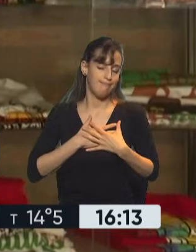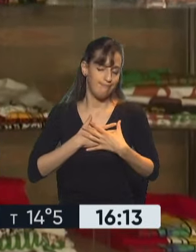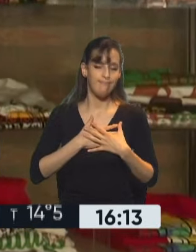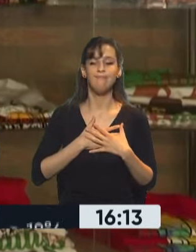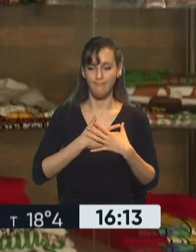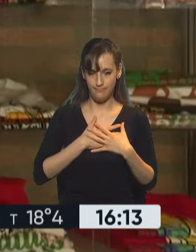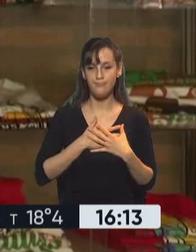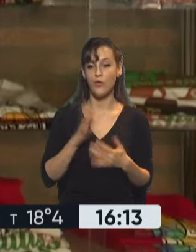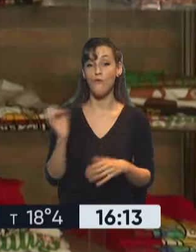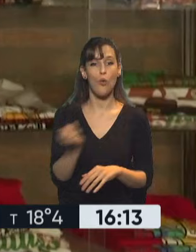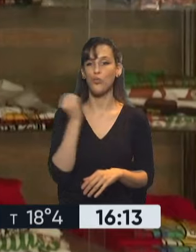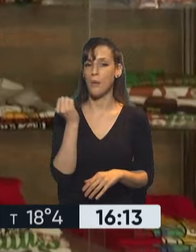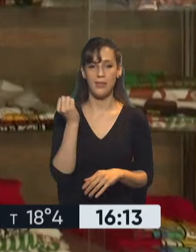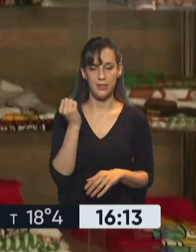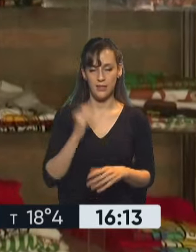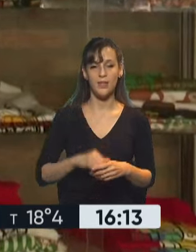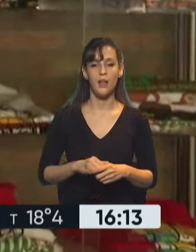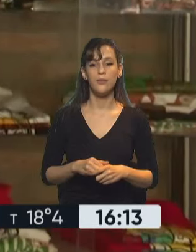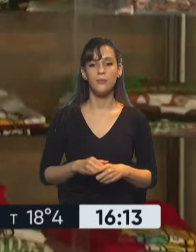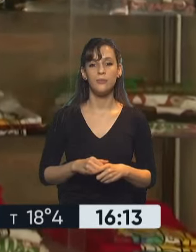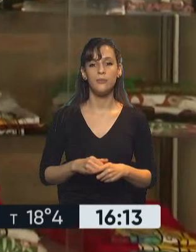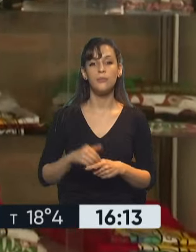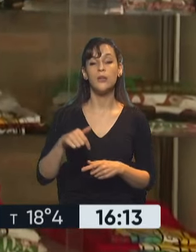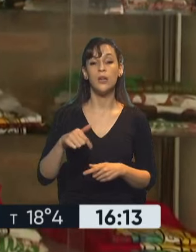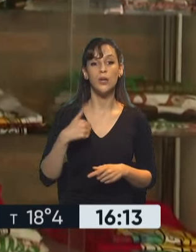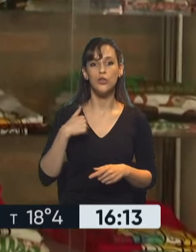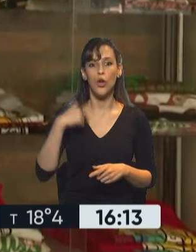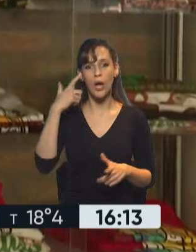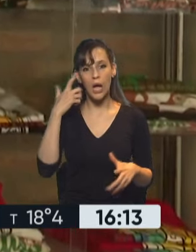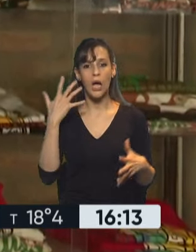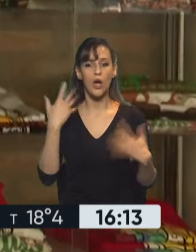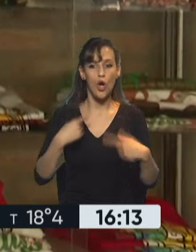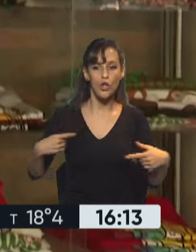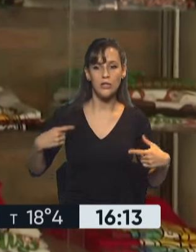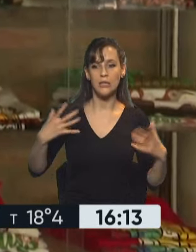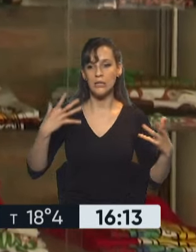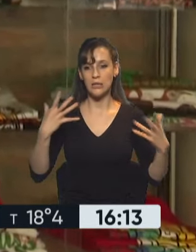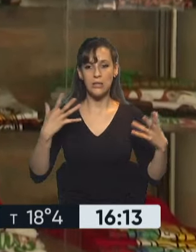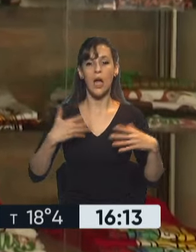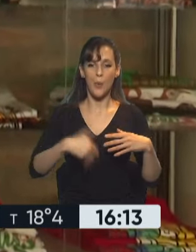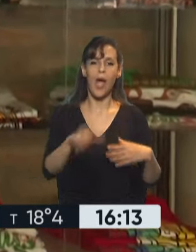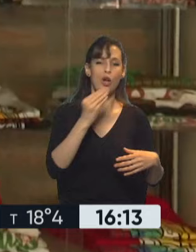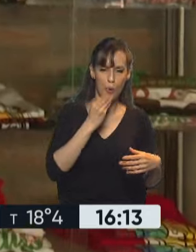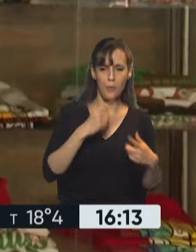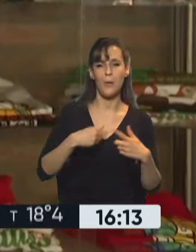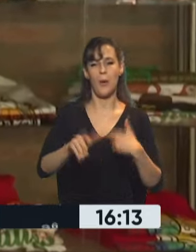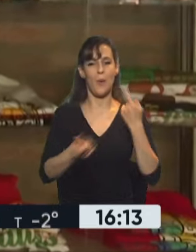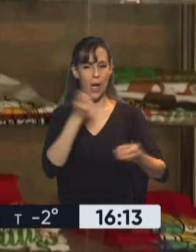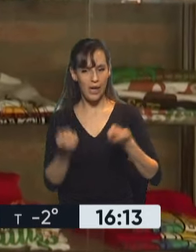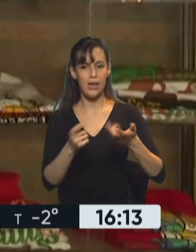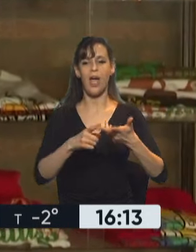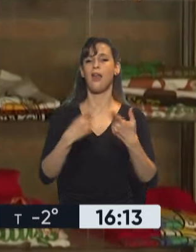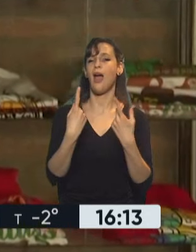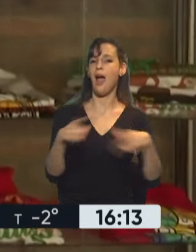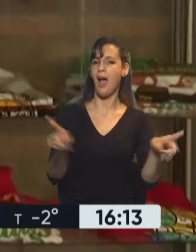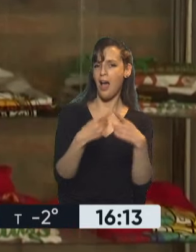fundamental. Hay un movimiento, tengo tantas cosas preparadas porque vamos a comer, vamos a bailar, vamos a cantar, vamos